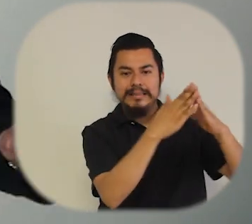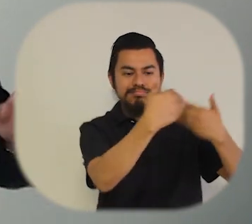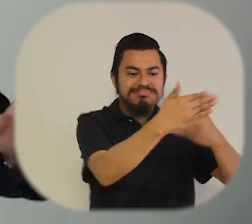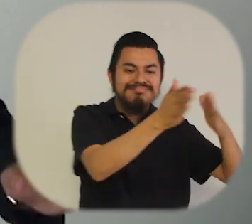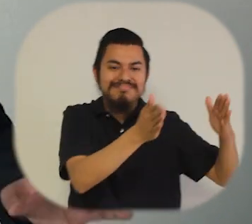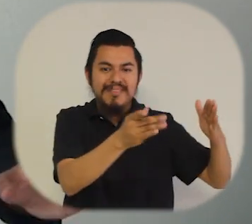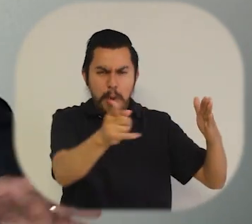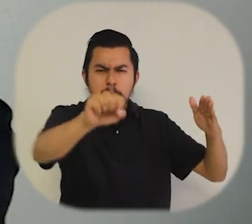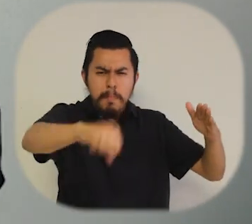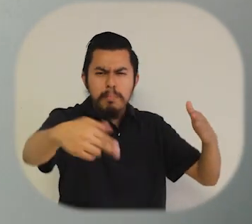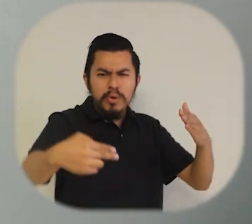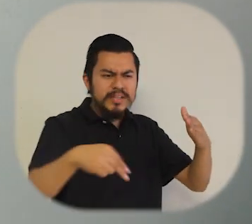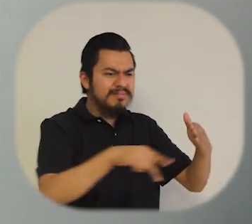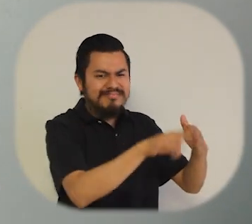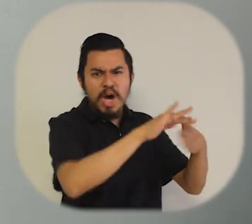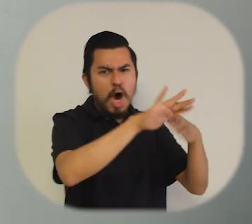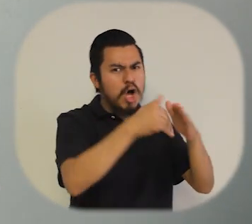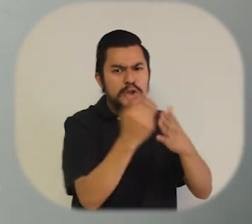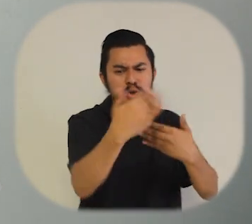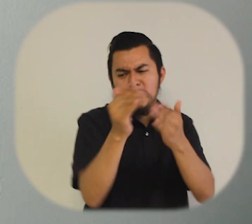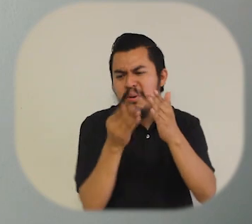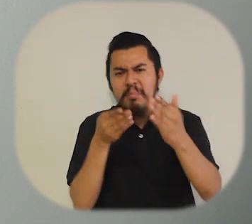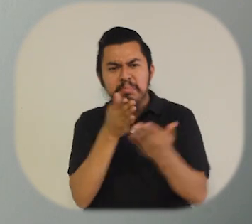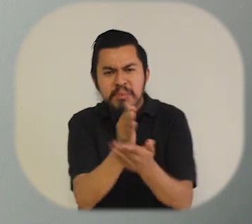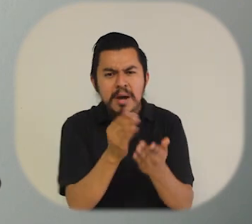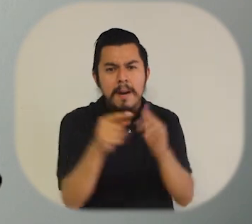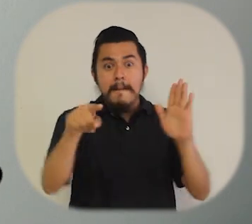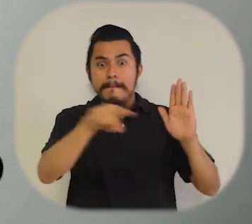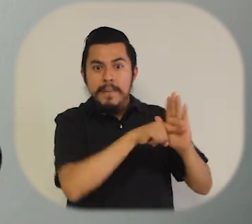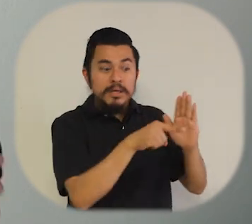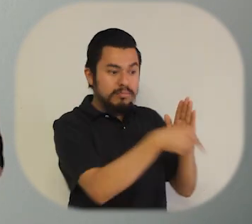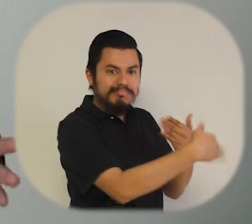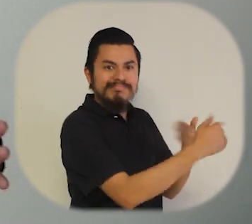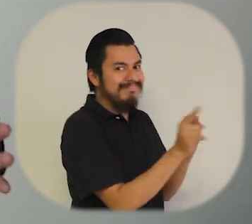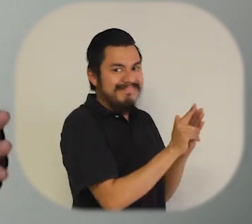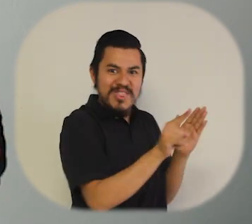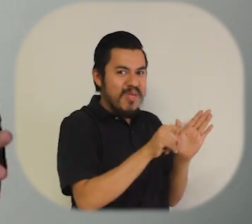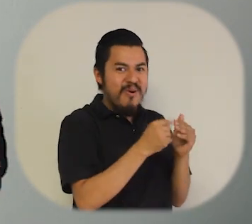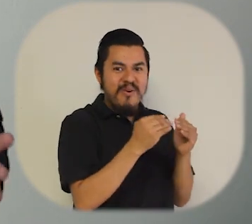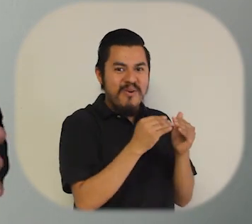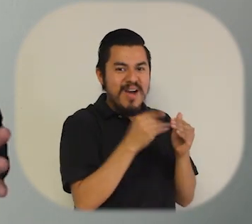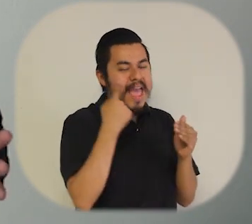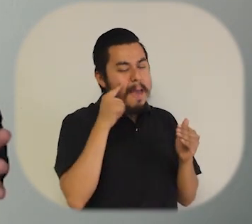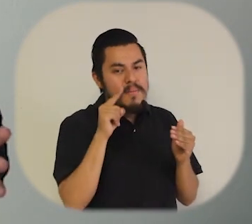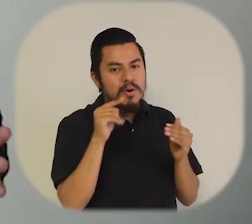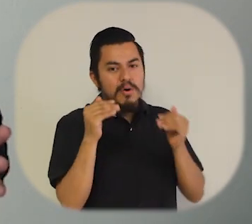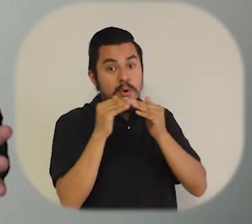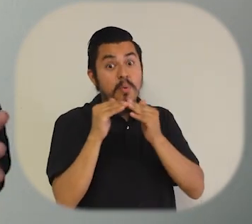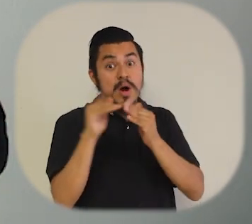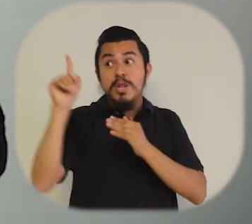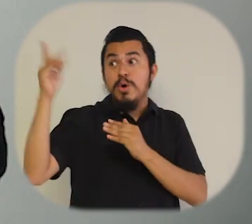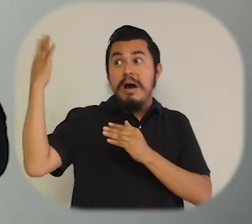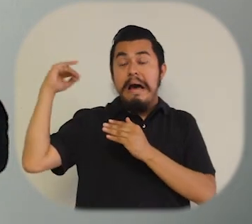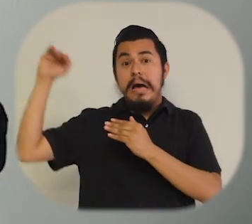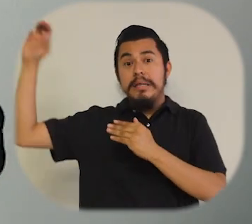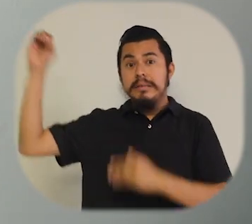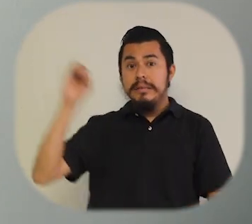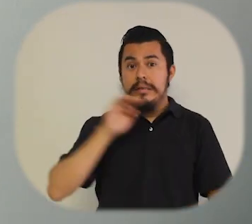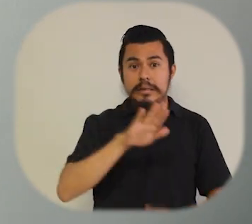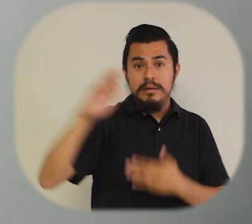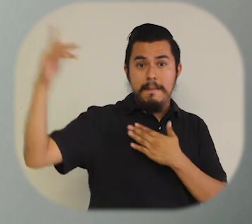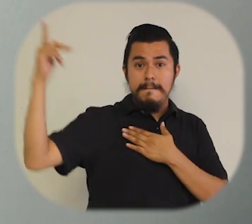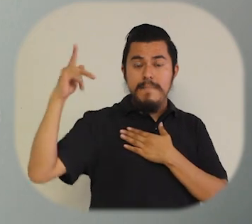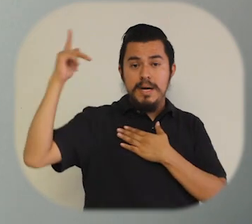la casa menos a este. Puedes tocar de todos los árboles menos de ese árbol. Era así de fácil de obedecer.